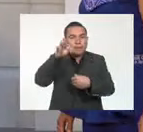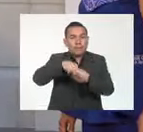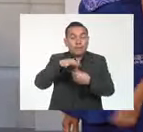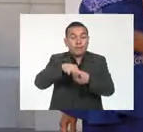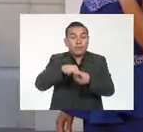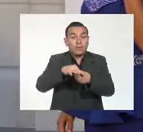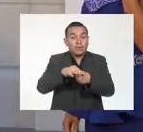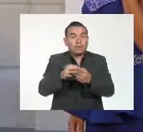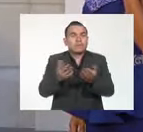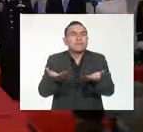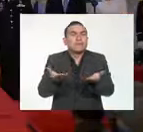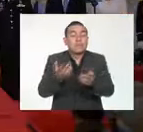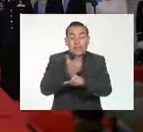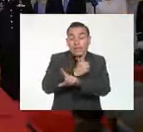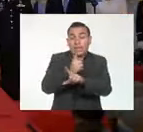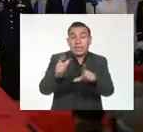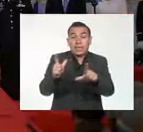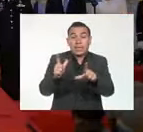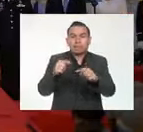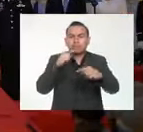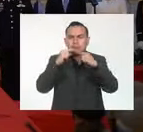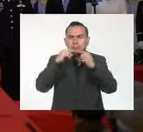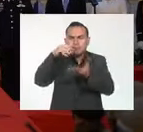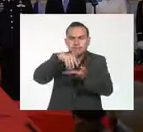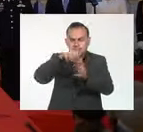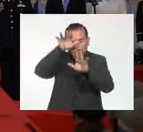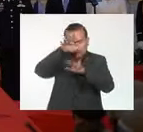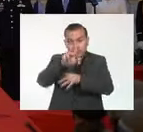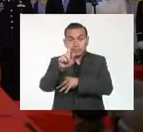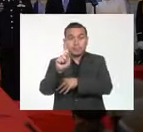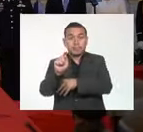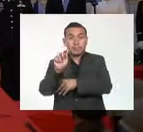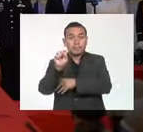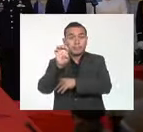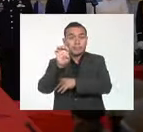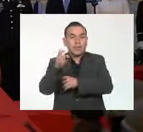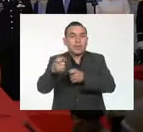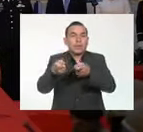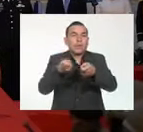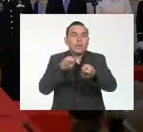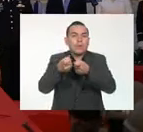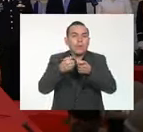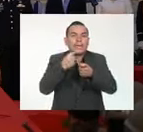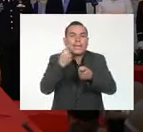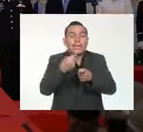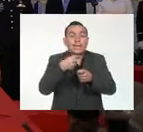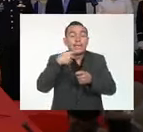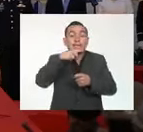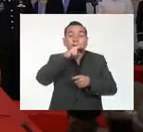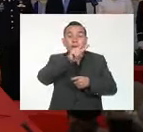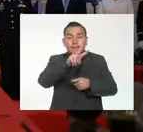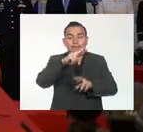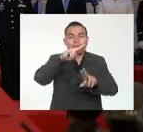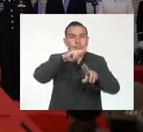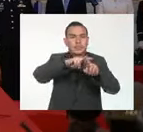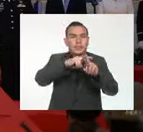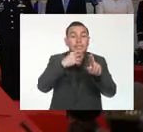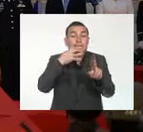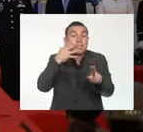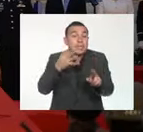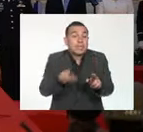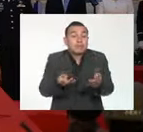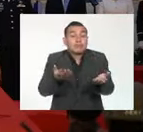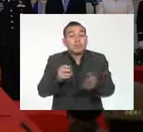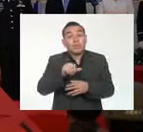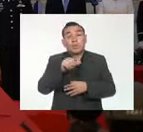una elección libre, democrática y con un Tribunal Supremo Electoral controlado por la oposición, cosa que no se puede decir de